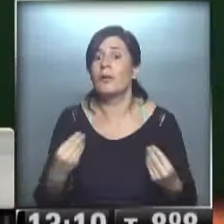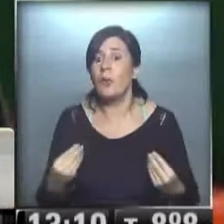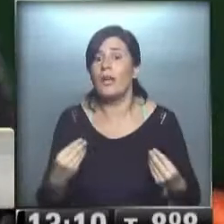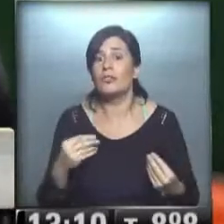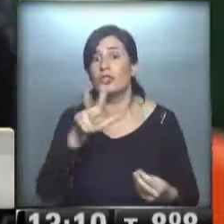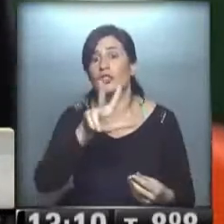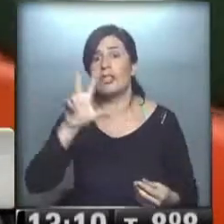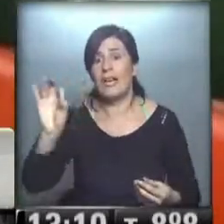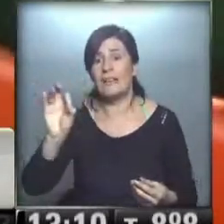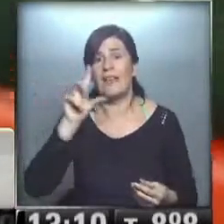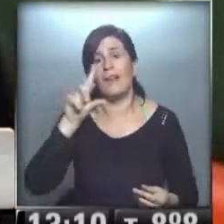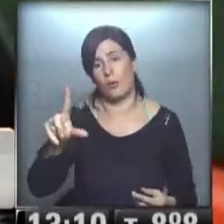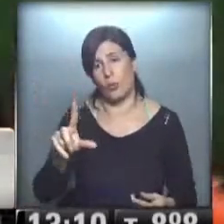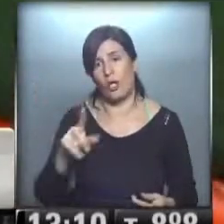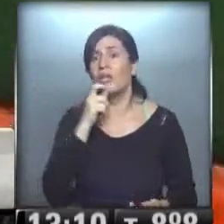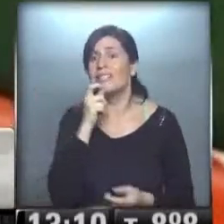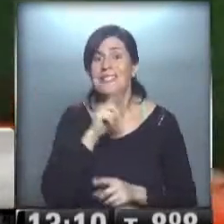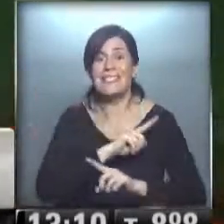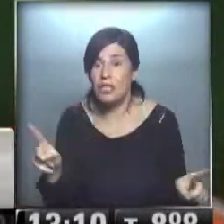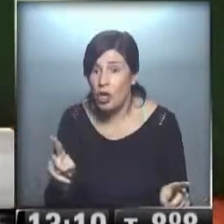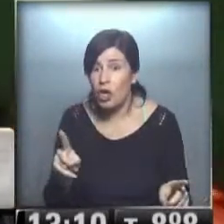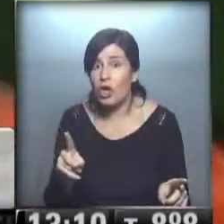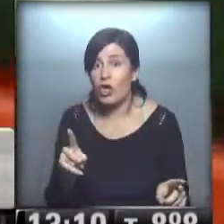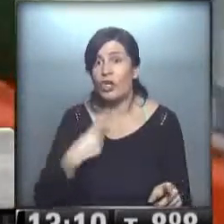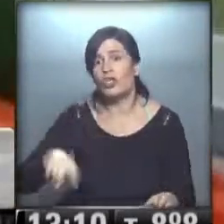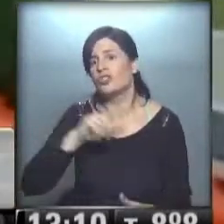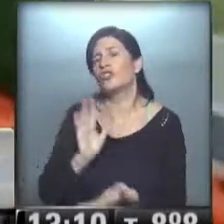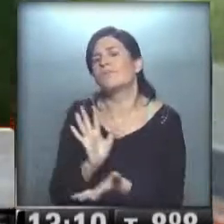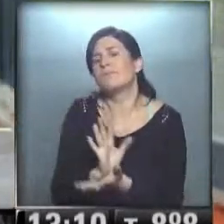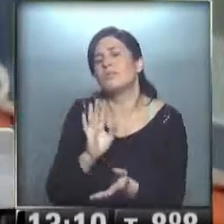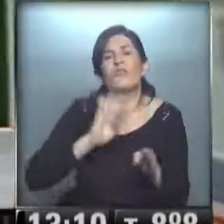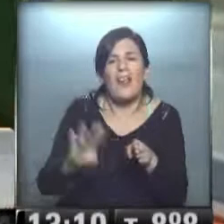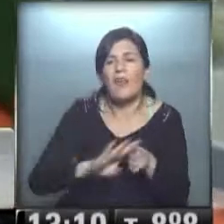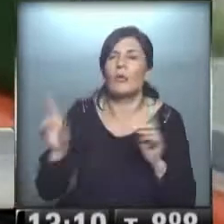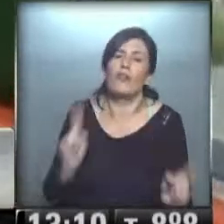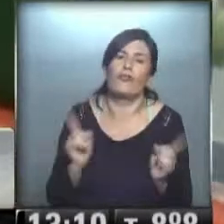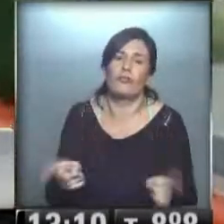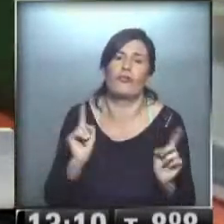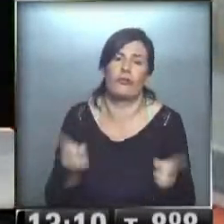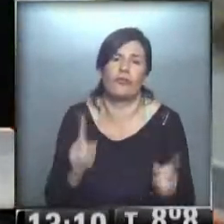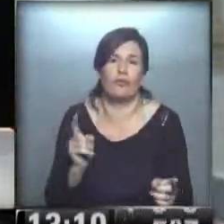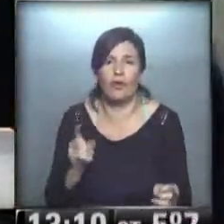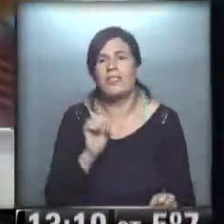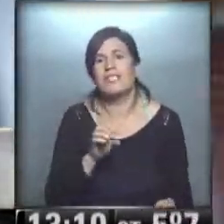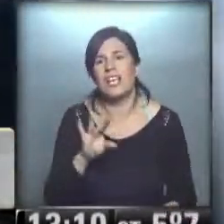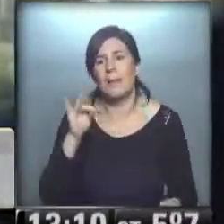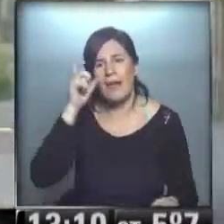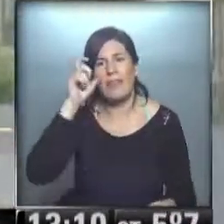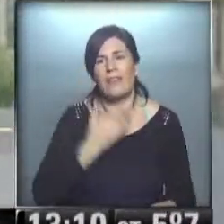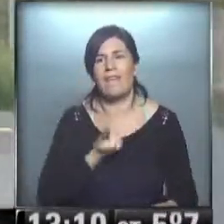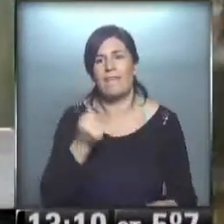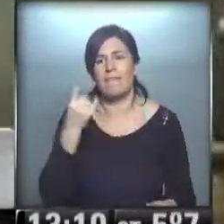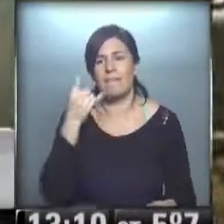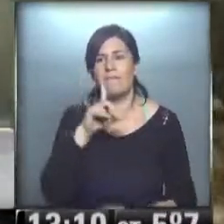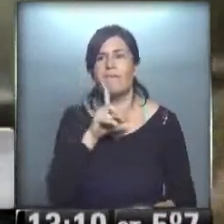el próximo 30 de julio y de no destrabarse antes el problema, la Argentina podría caer en un default técnico